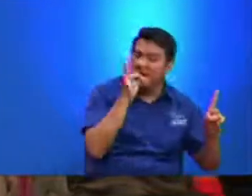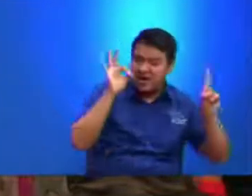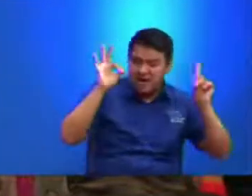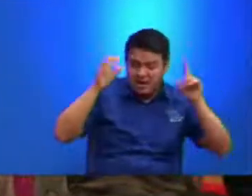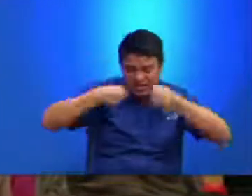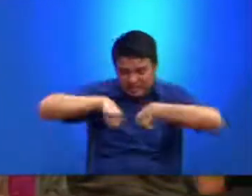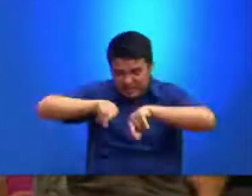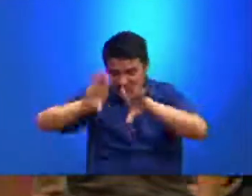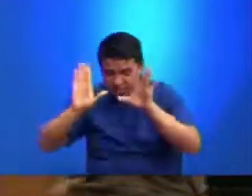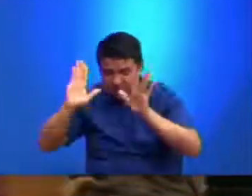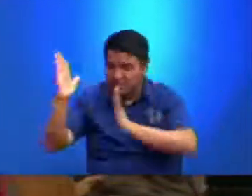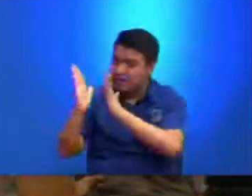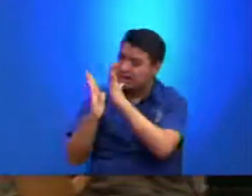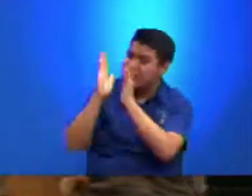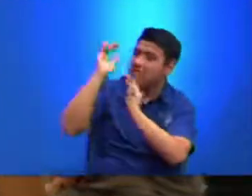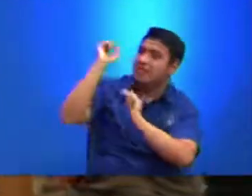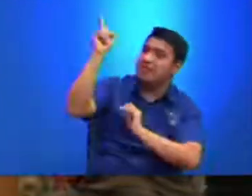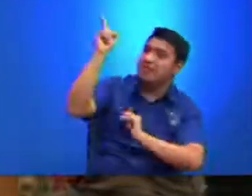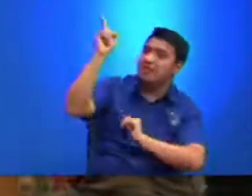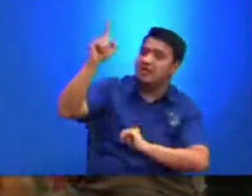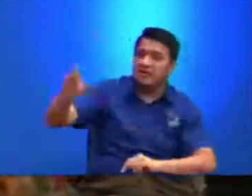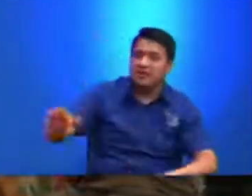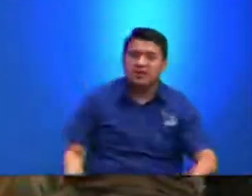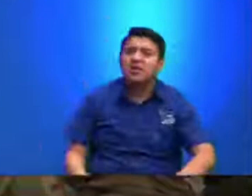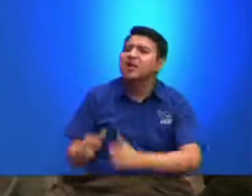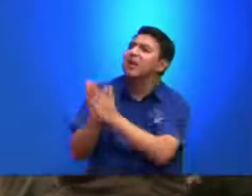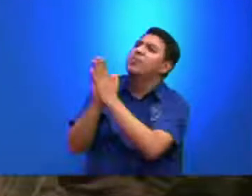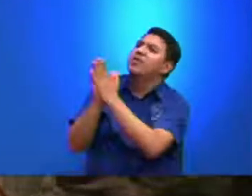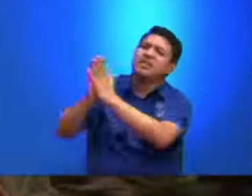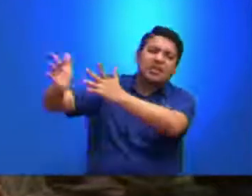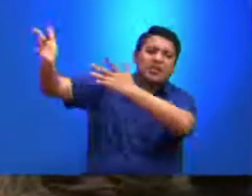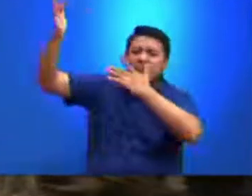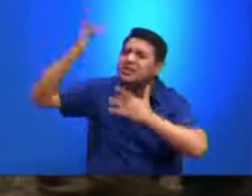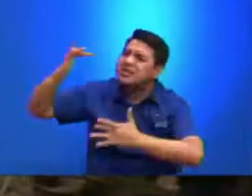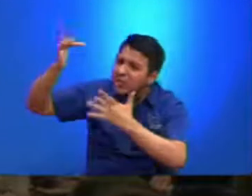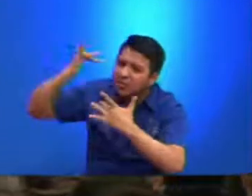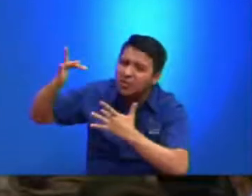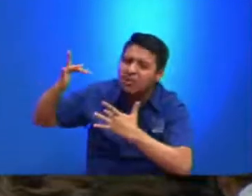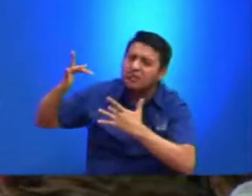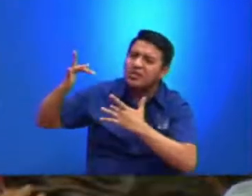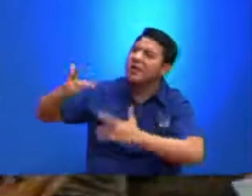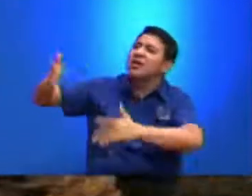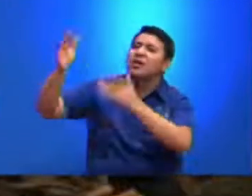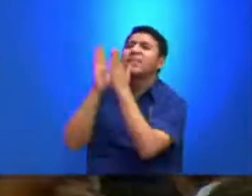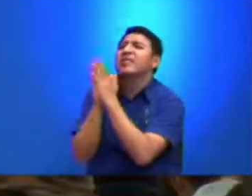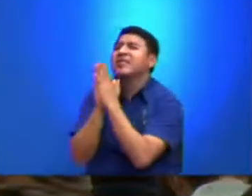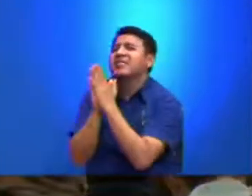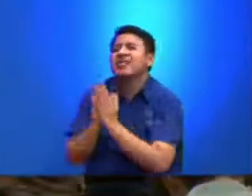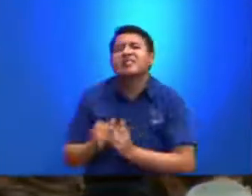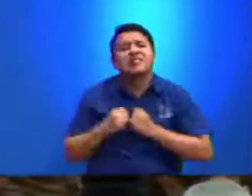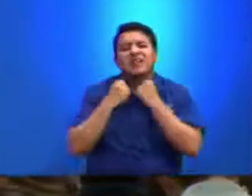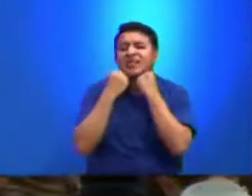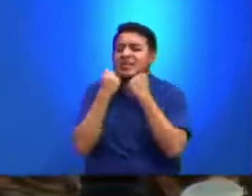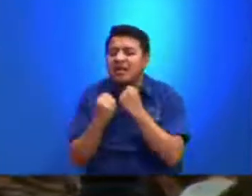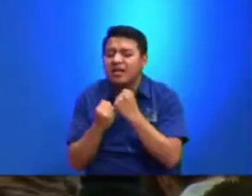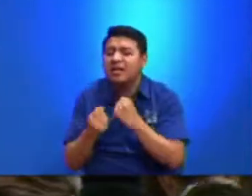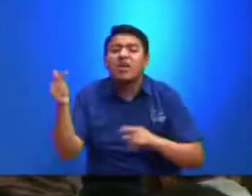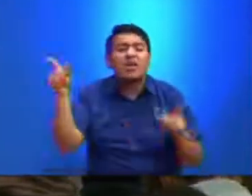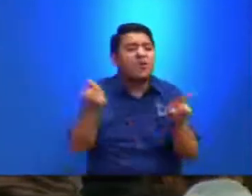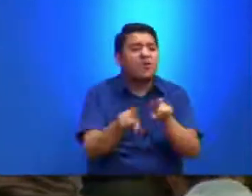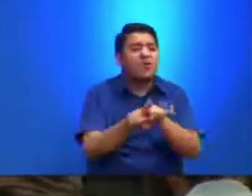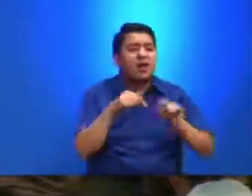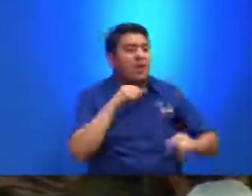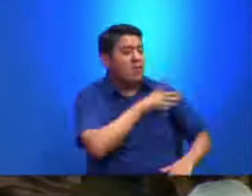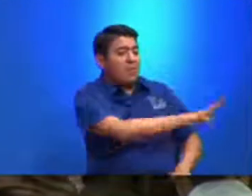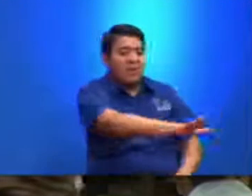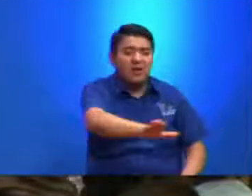Señor. Para pedirte misericordia, para pedirte sanidad. Así este pueblo está